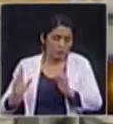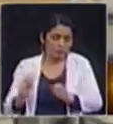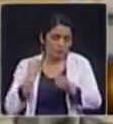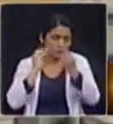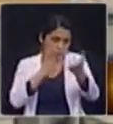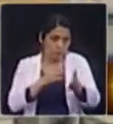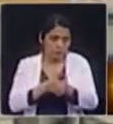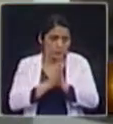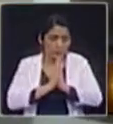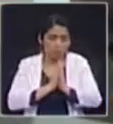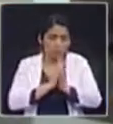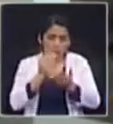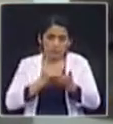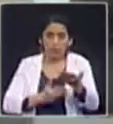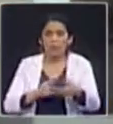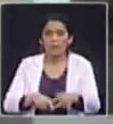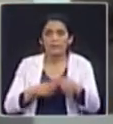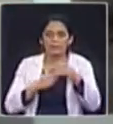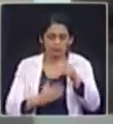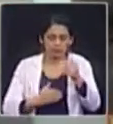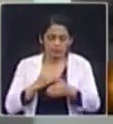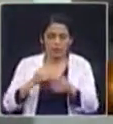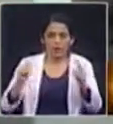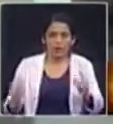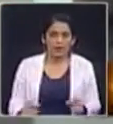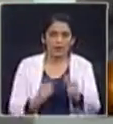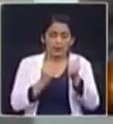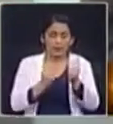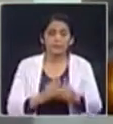ágil. Con esto, como